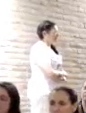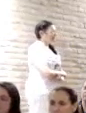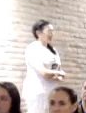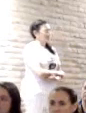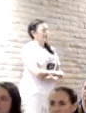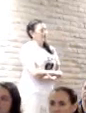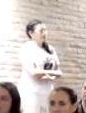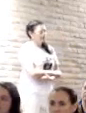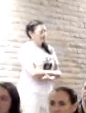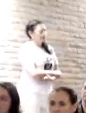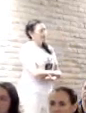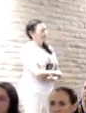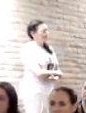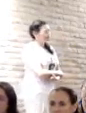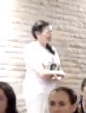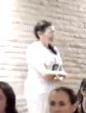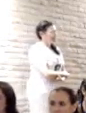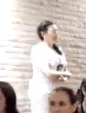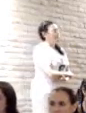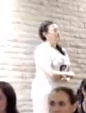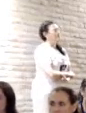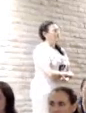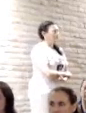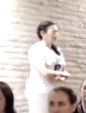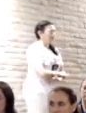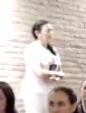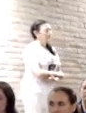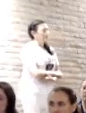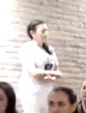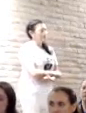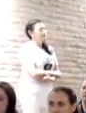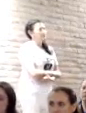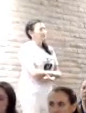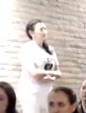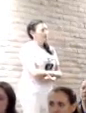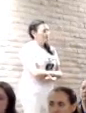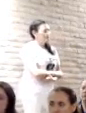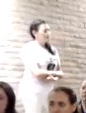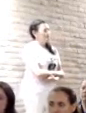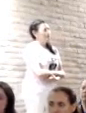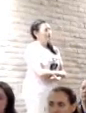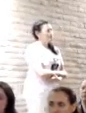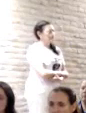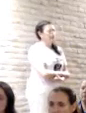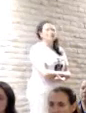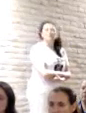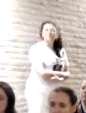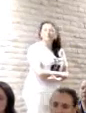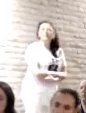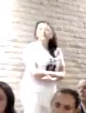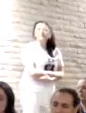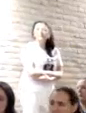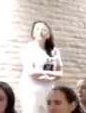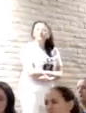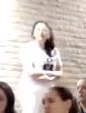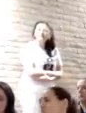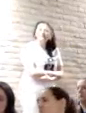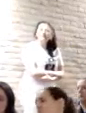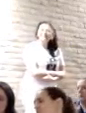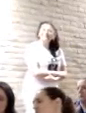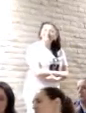Ellas dos también que agarraron e invitaron a las tres compañeras de de asamblea y y bueno y celebro el